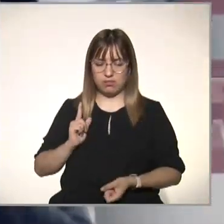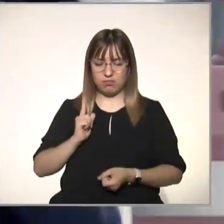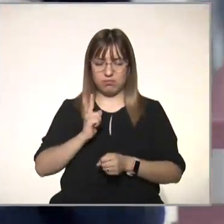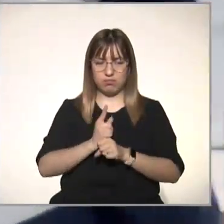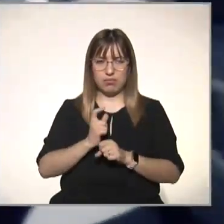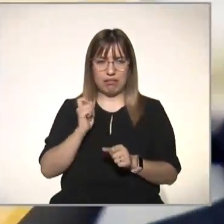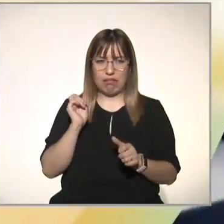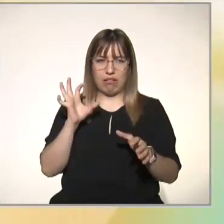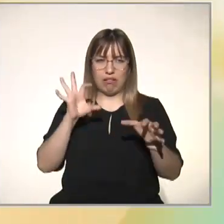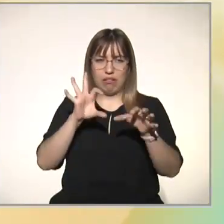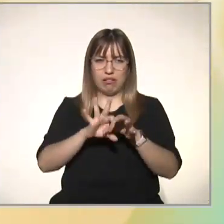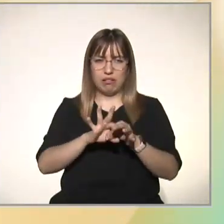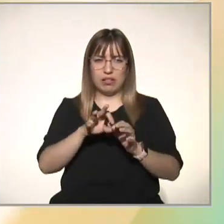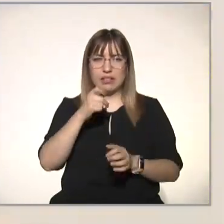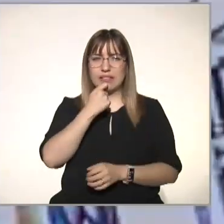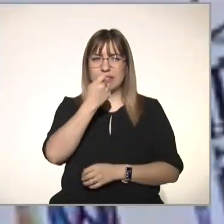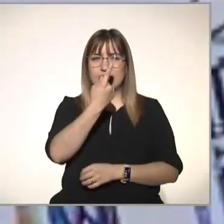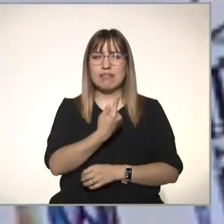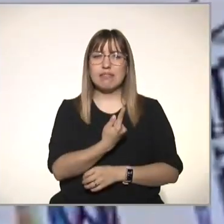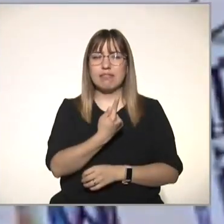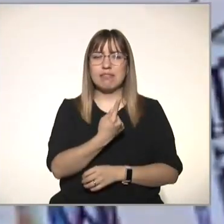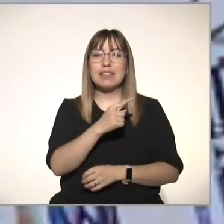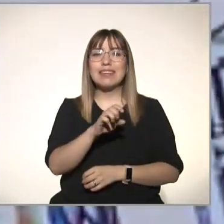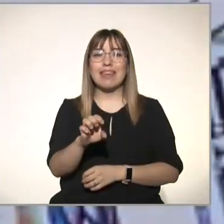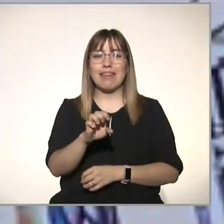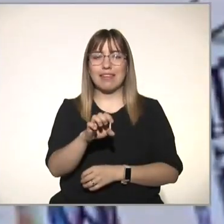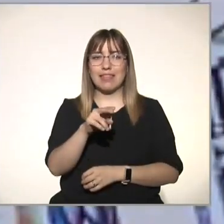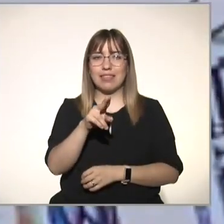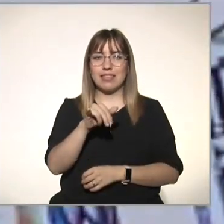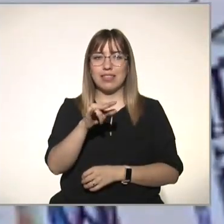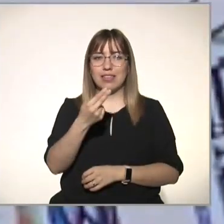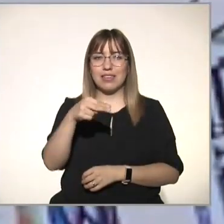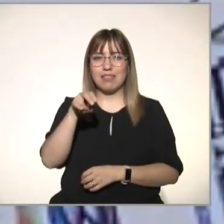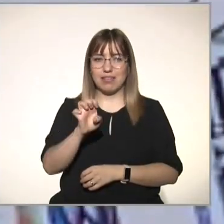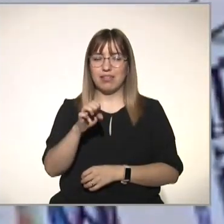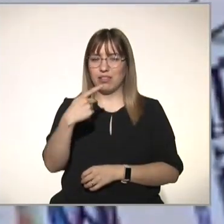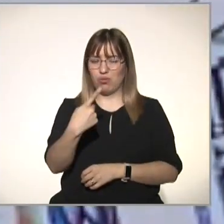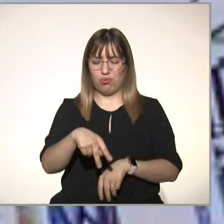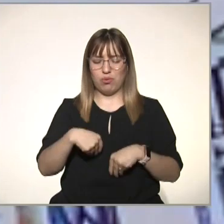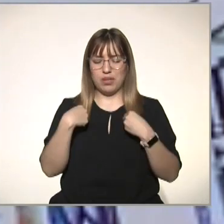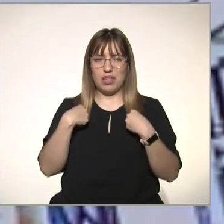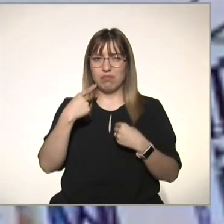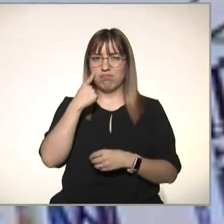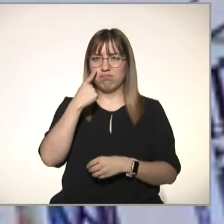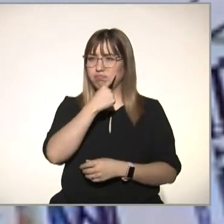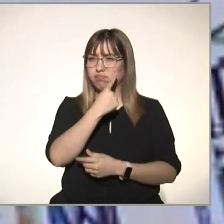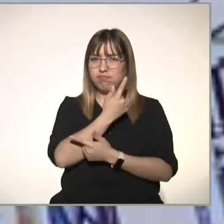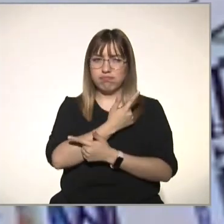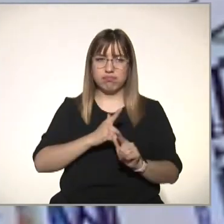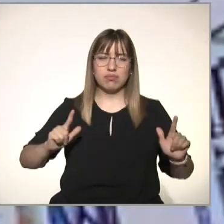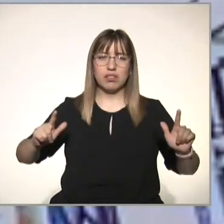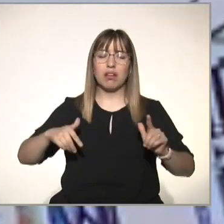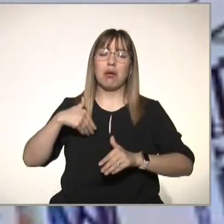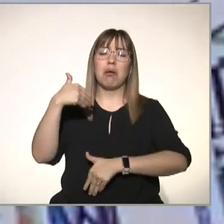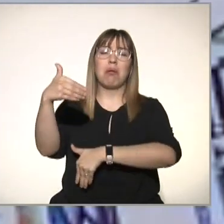se identifique como niña y en su niñez lo viva y pueda tener tiempo para